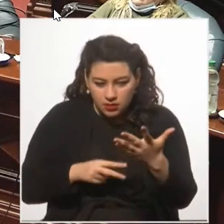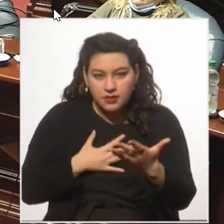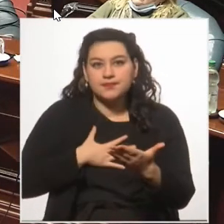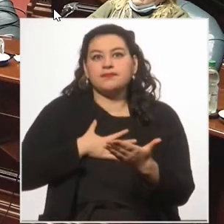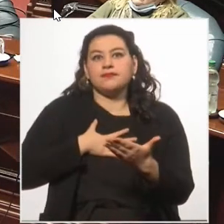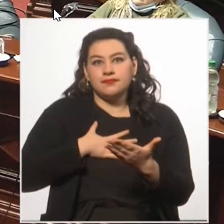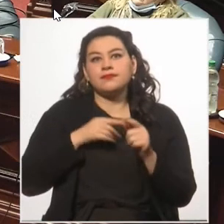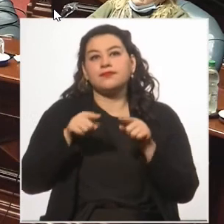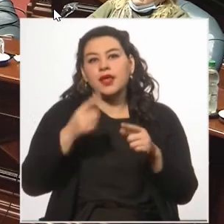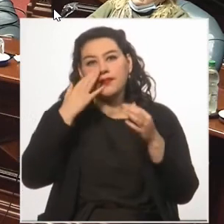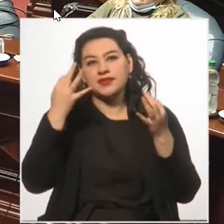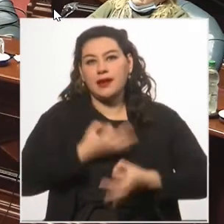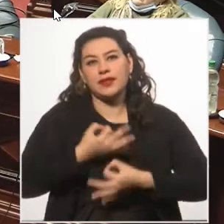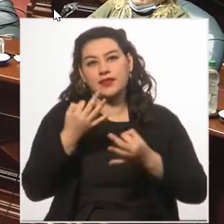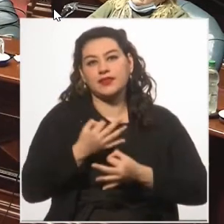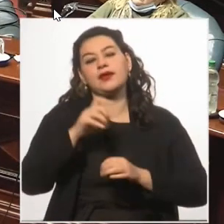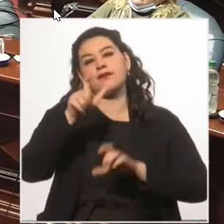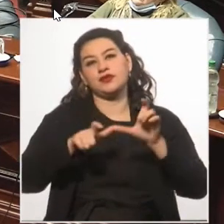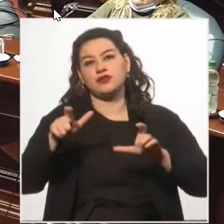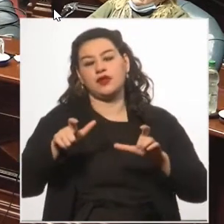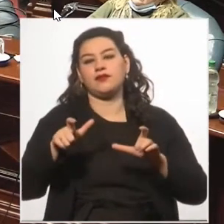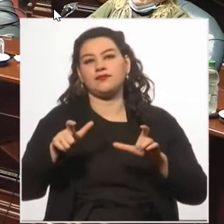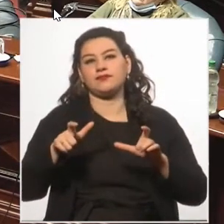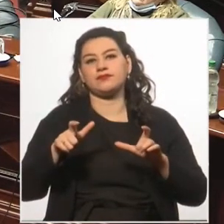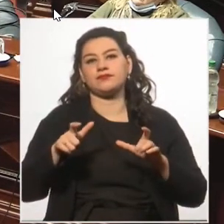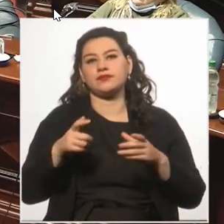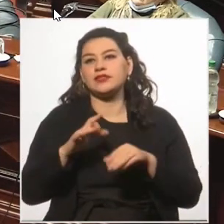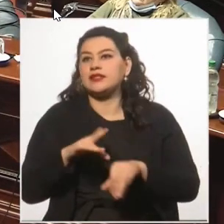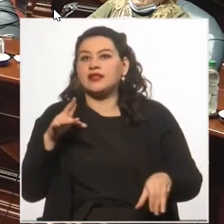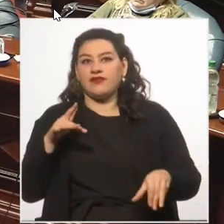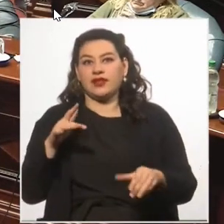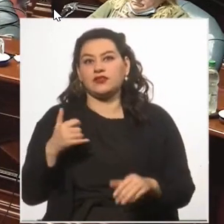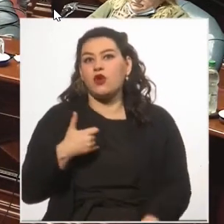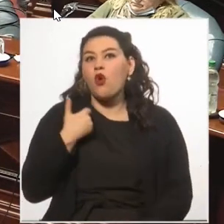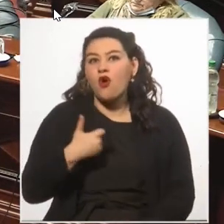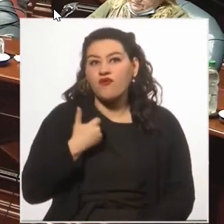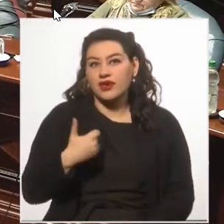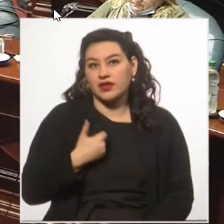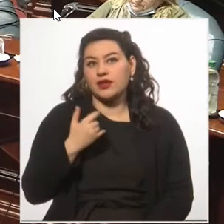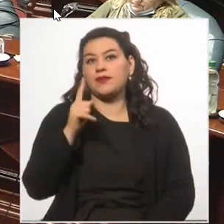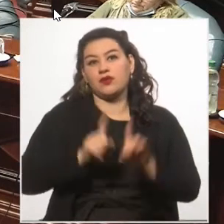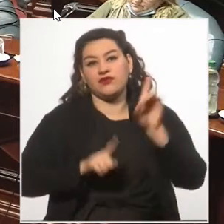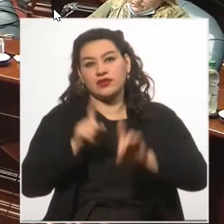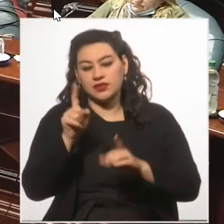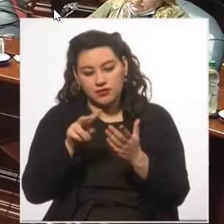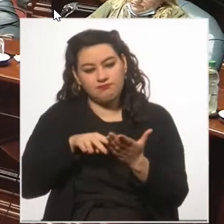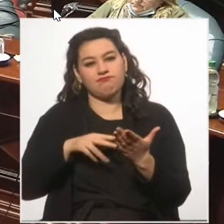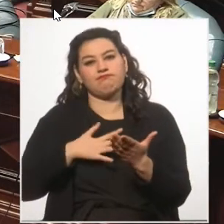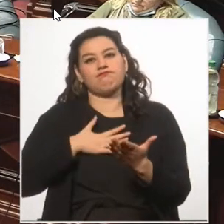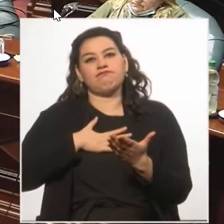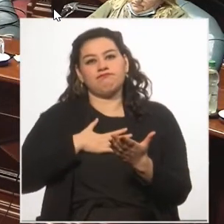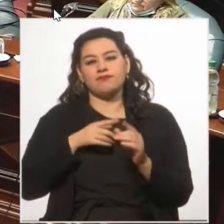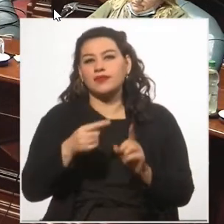esperando, en particular los espíritus más sensibles, los jóvenes y los universitarios. Se